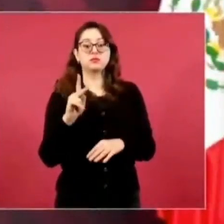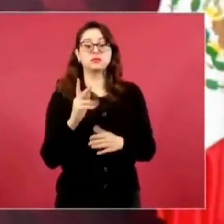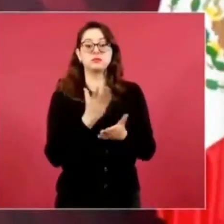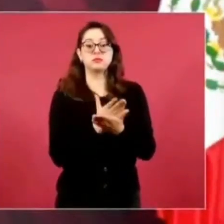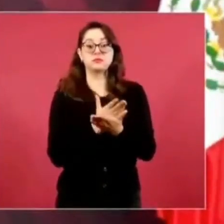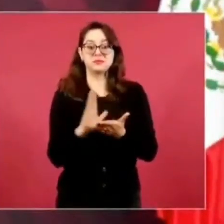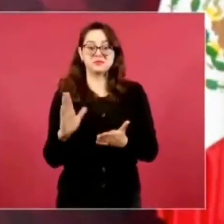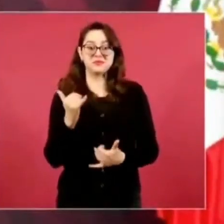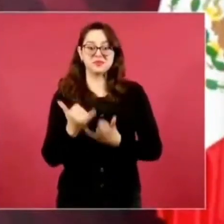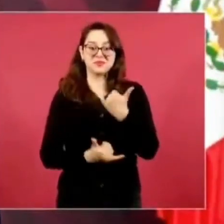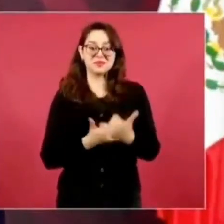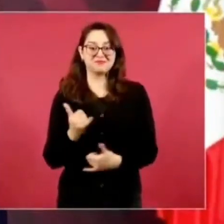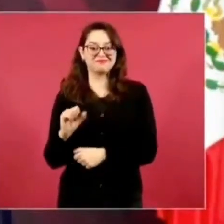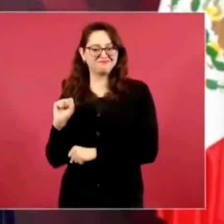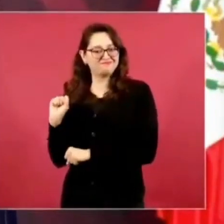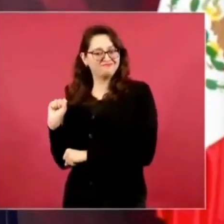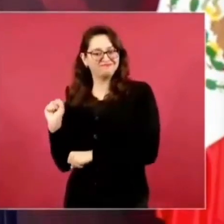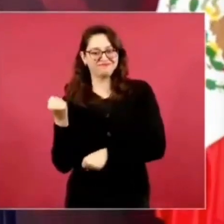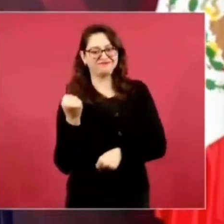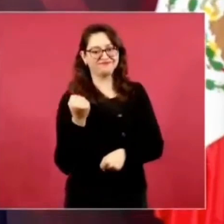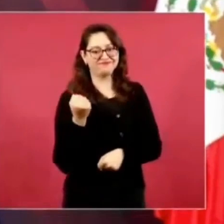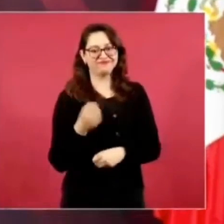jugaba béisbol, imagínense.